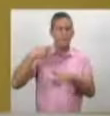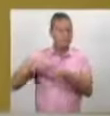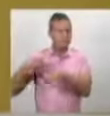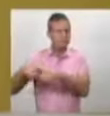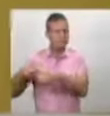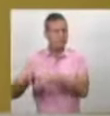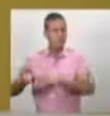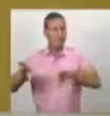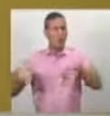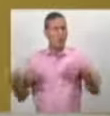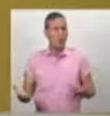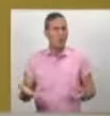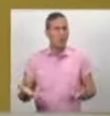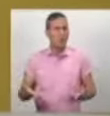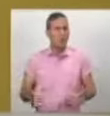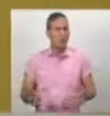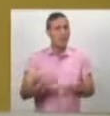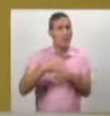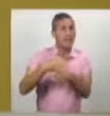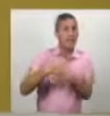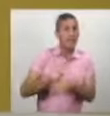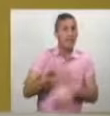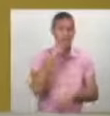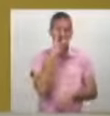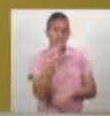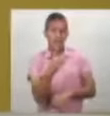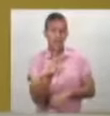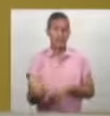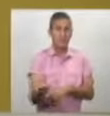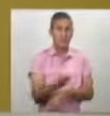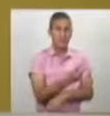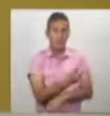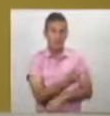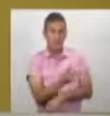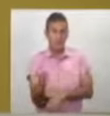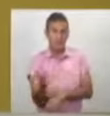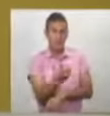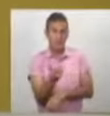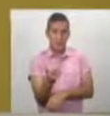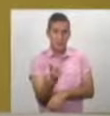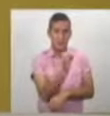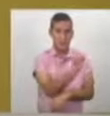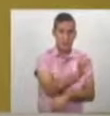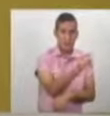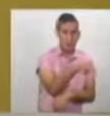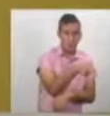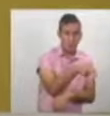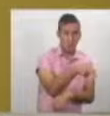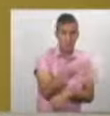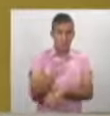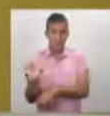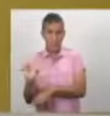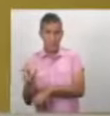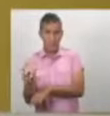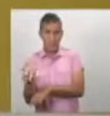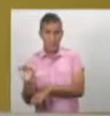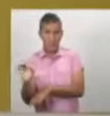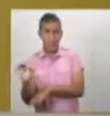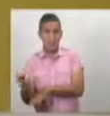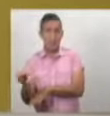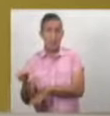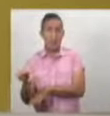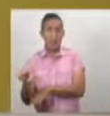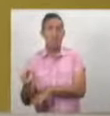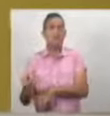Pero ¿cuáles son las diferencias que encontramos entre una célula procariota, eucariota, y cuál